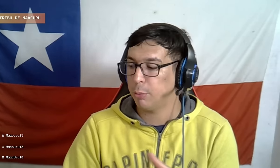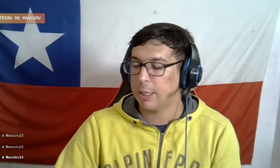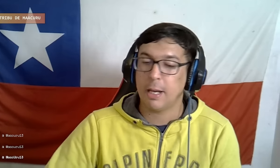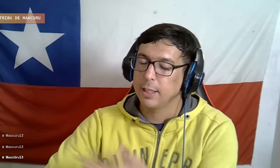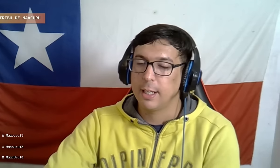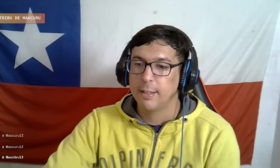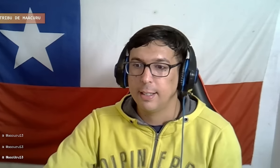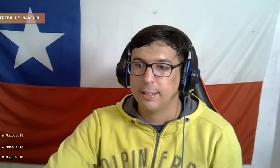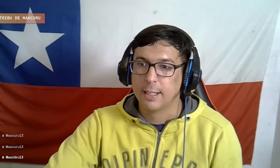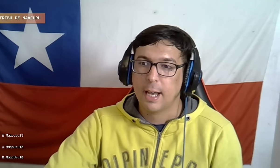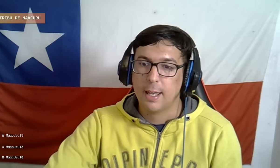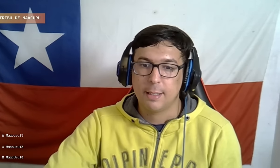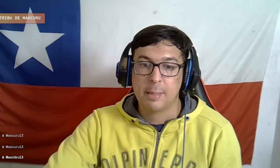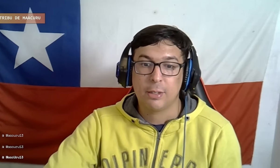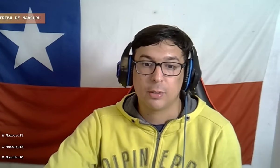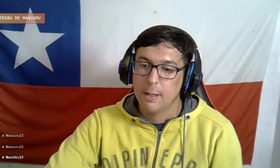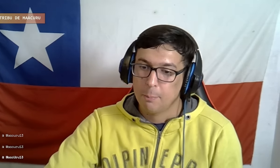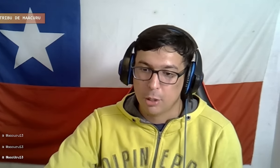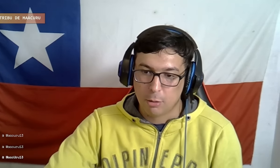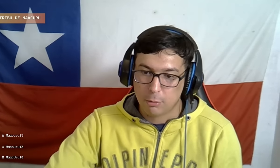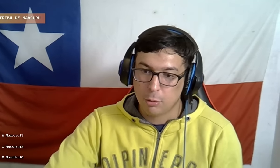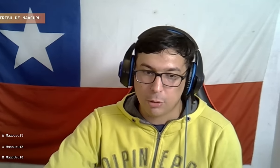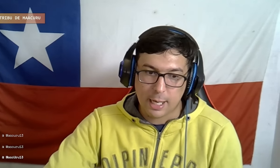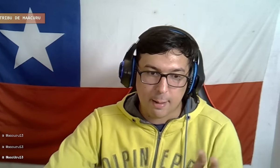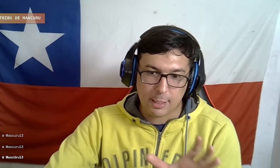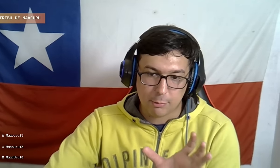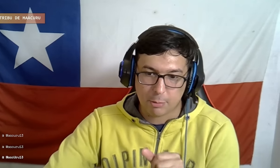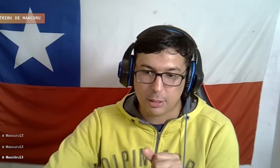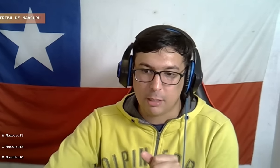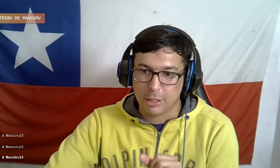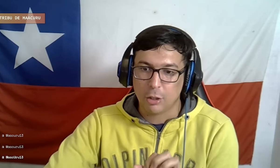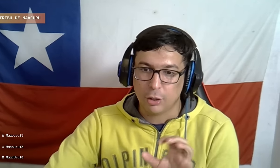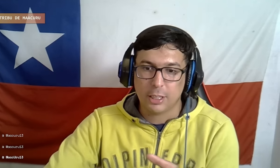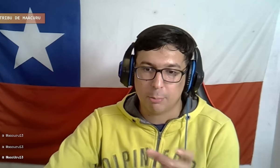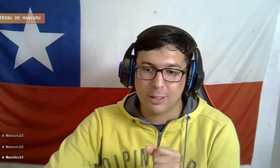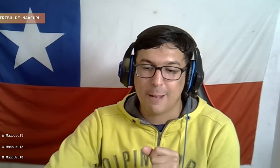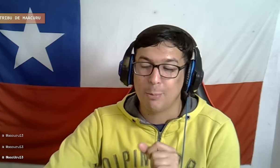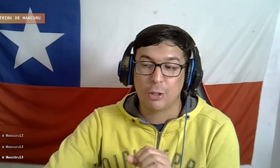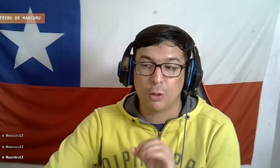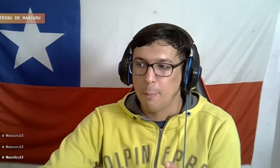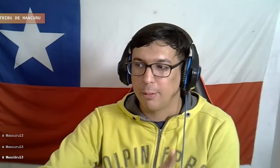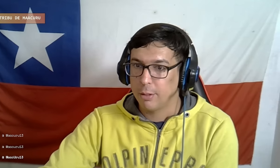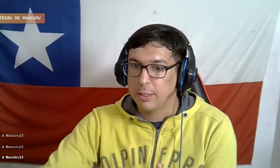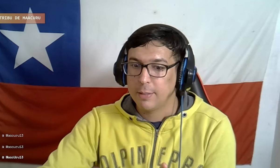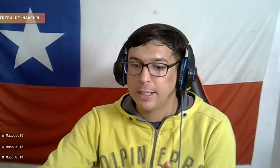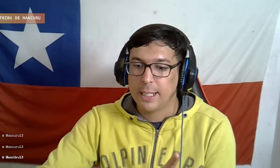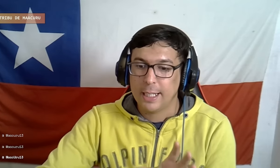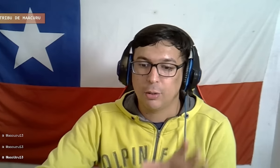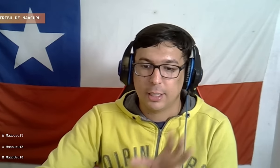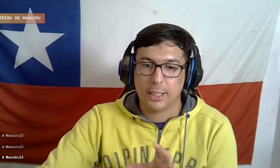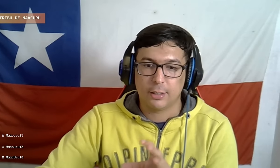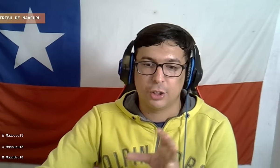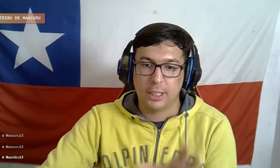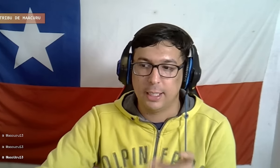su cuerpo quemado que es de acá de mi ciudad. Pero le voy a poner el video y después le explico por dónde viene